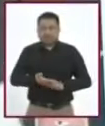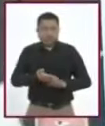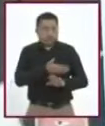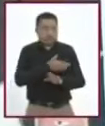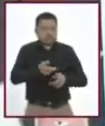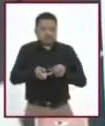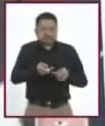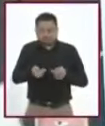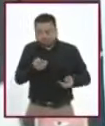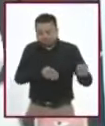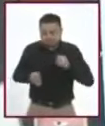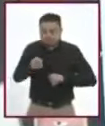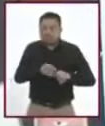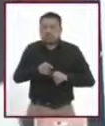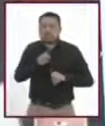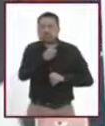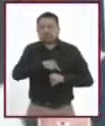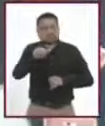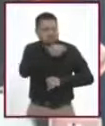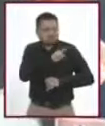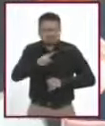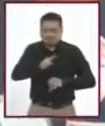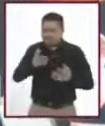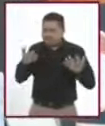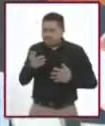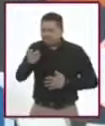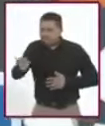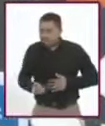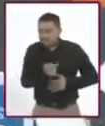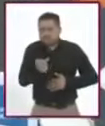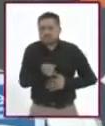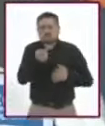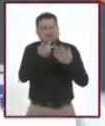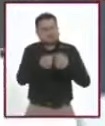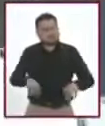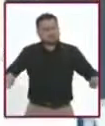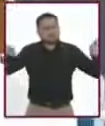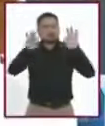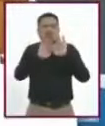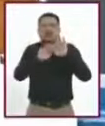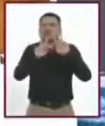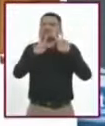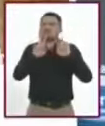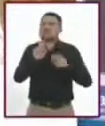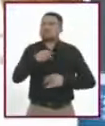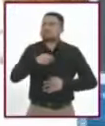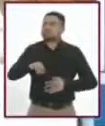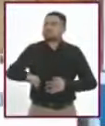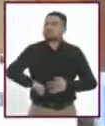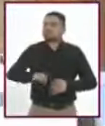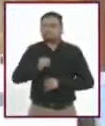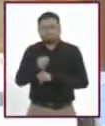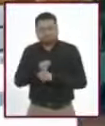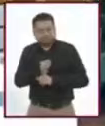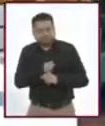platillo debemos hacernos algunas preguntas muy importantes. ¿Qué tema nos interesa